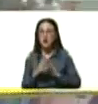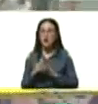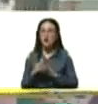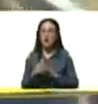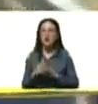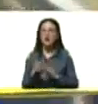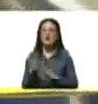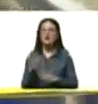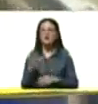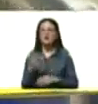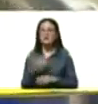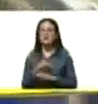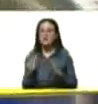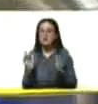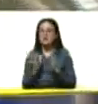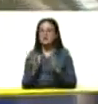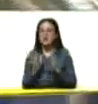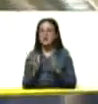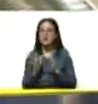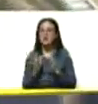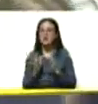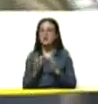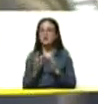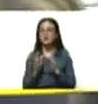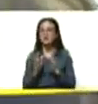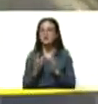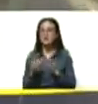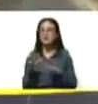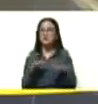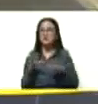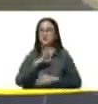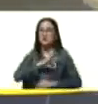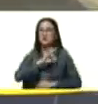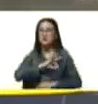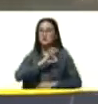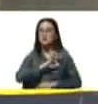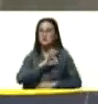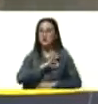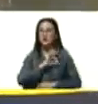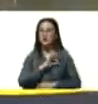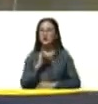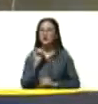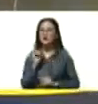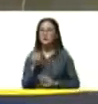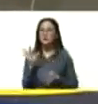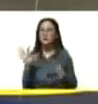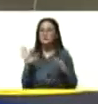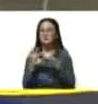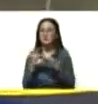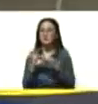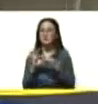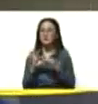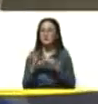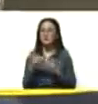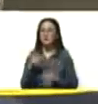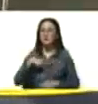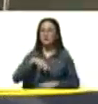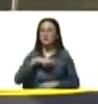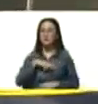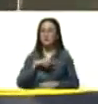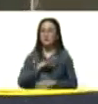calle, ahí mismo, donde yacen nuestros movimientos sociales, que también van a tener una interconexión con nosotros, que